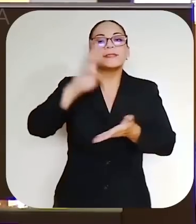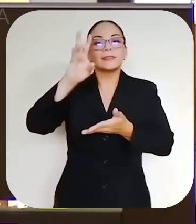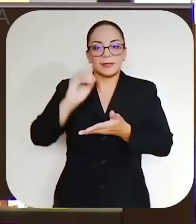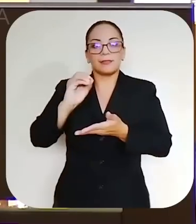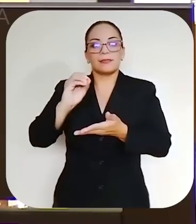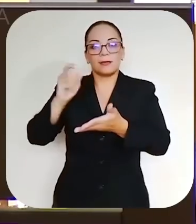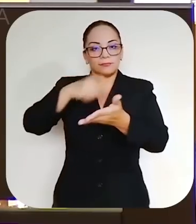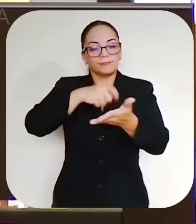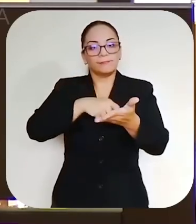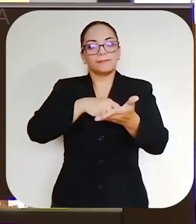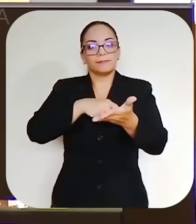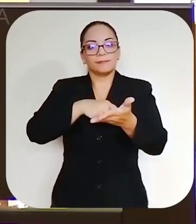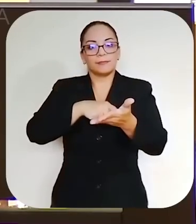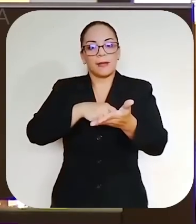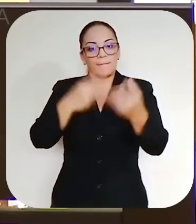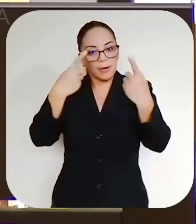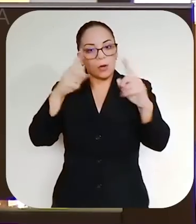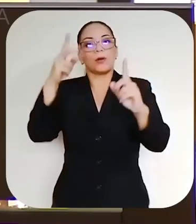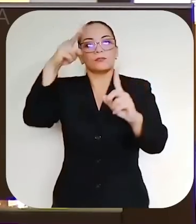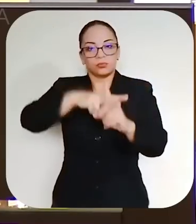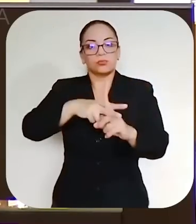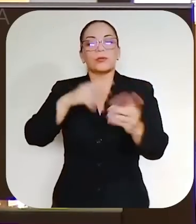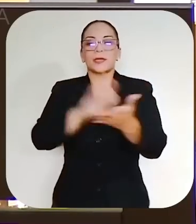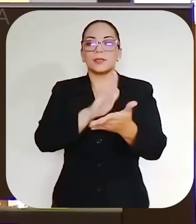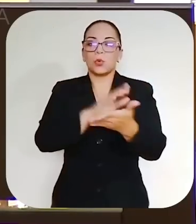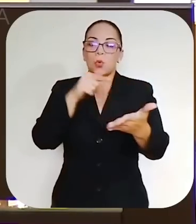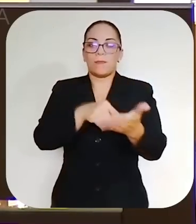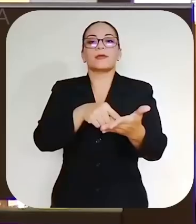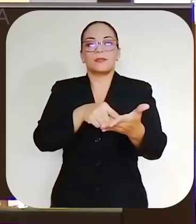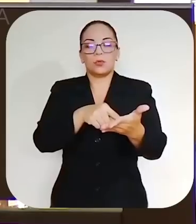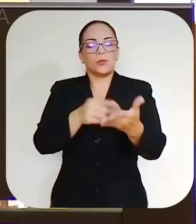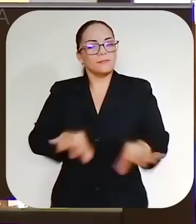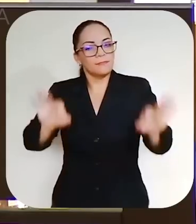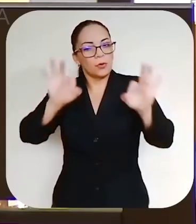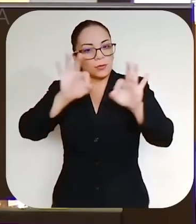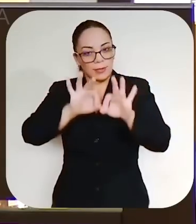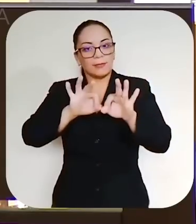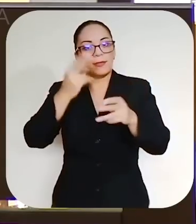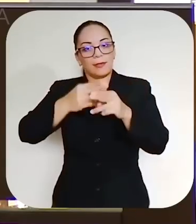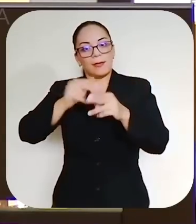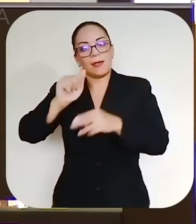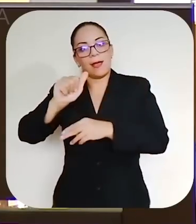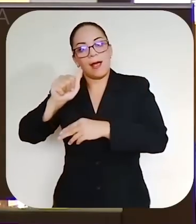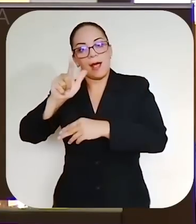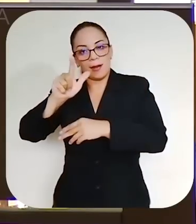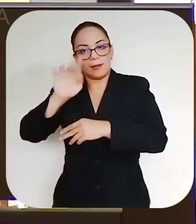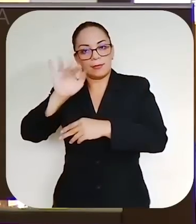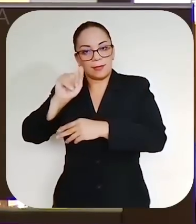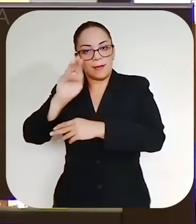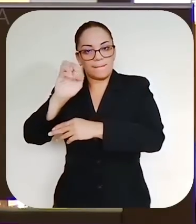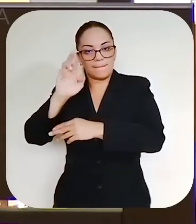ratificaciones que se requieren para su entrada en vigor de ese tratado tan importante de